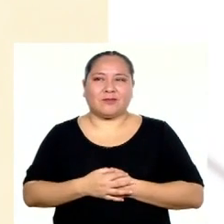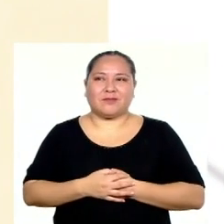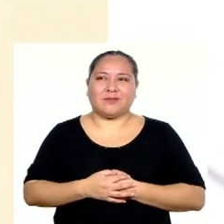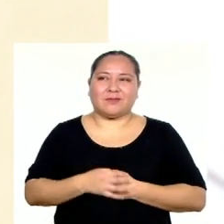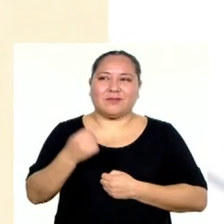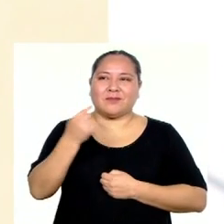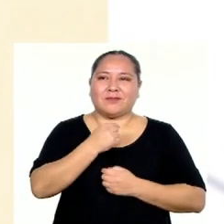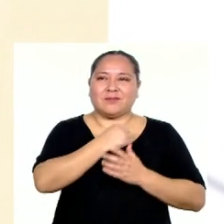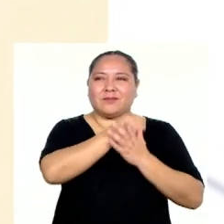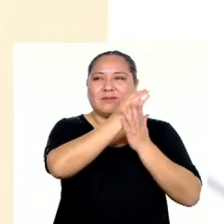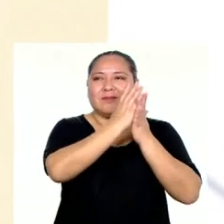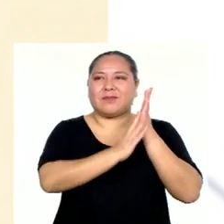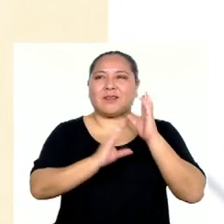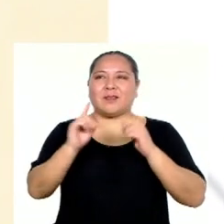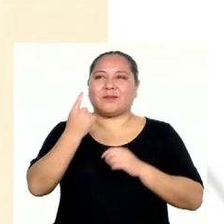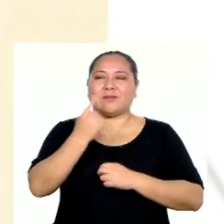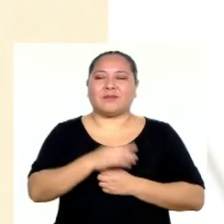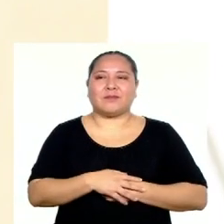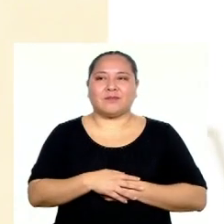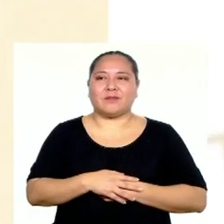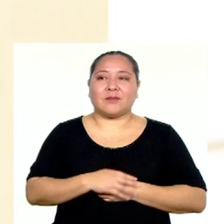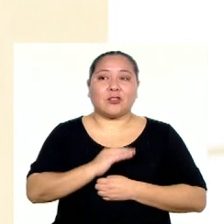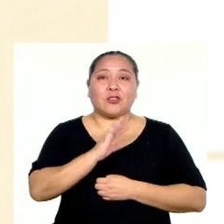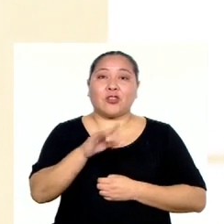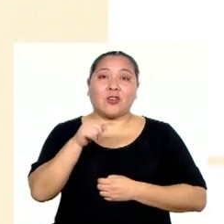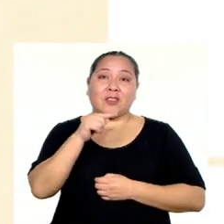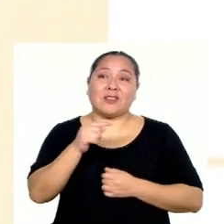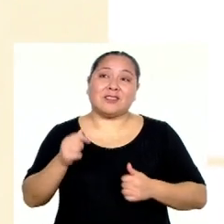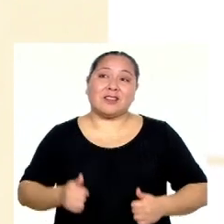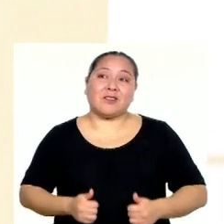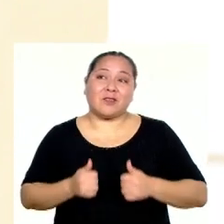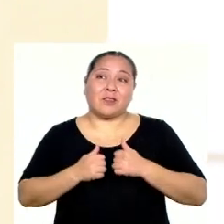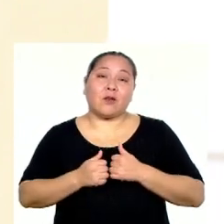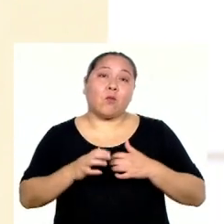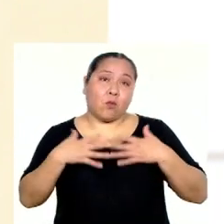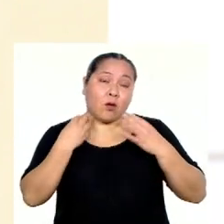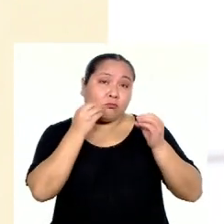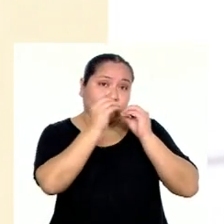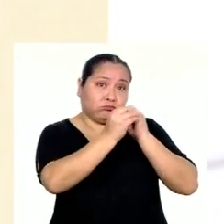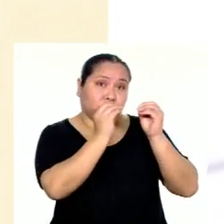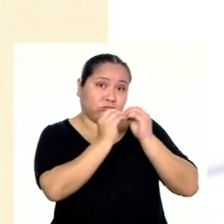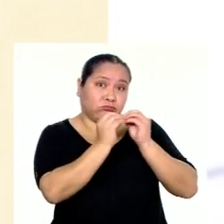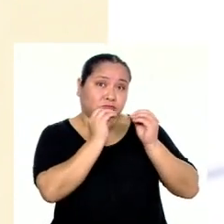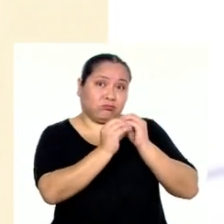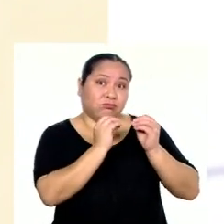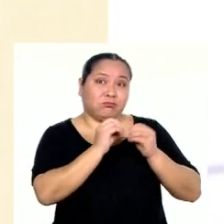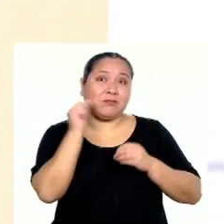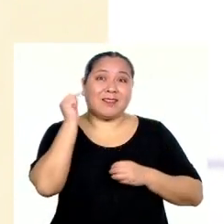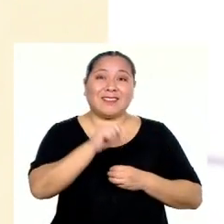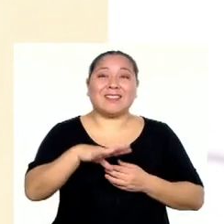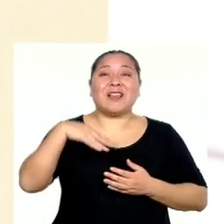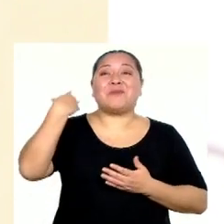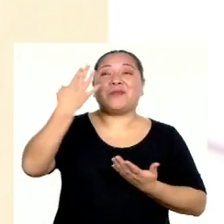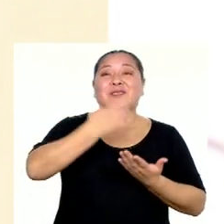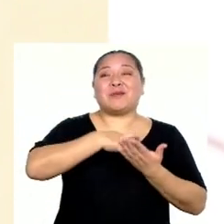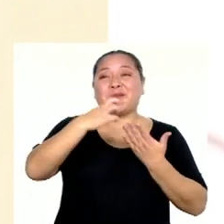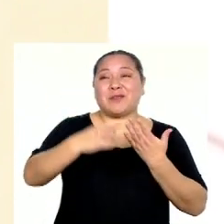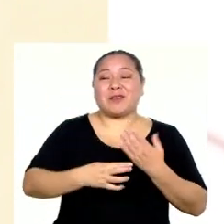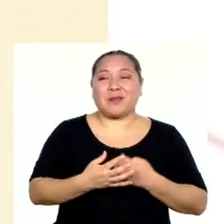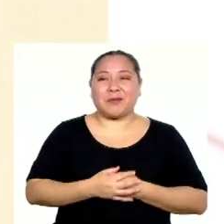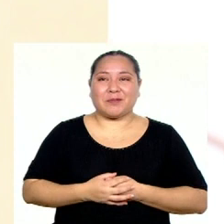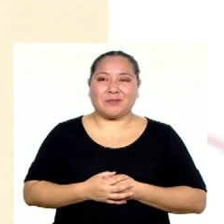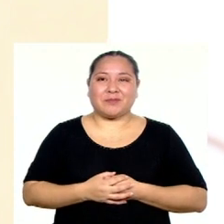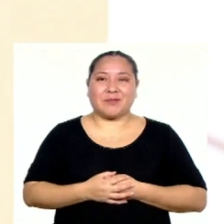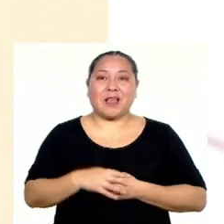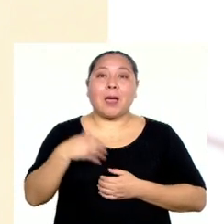nuestro primer borrador. Como todo en esta vida, puede ser mejorado, pero eso corresponde al siguiente paso,